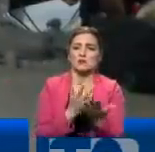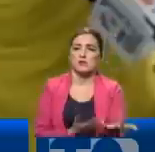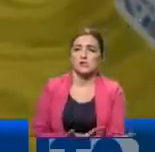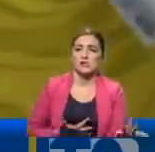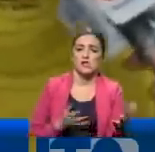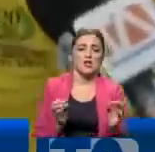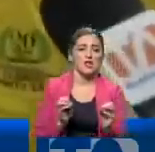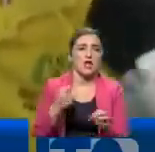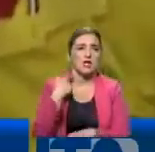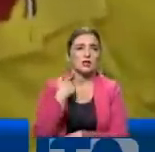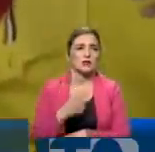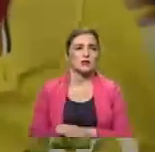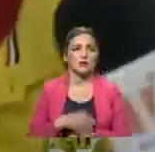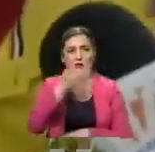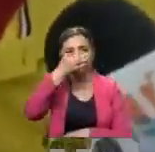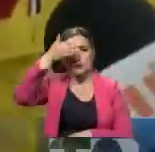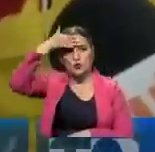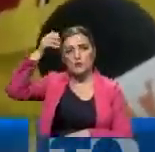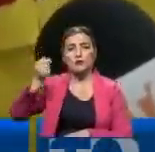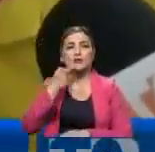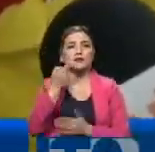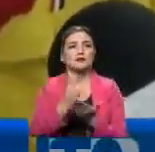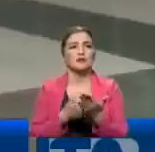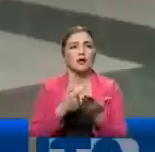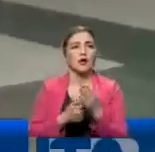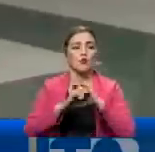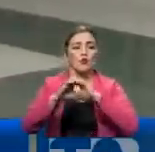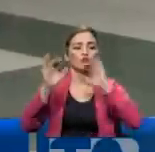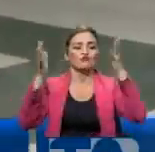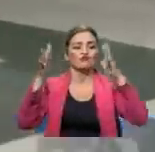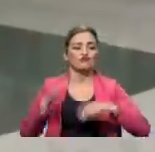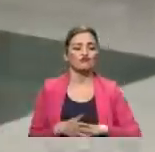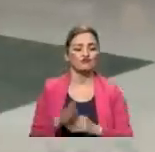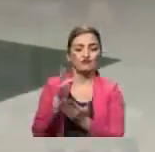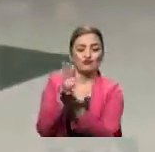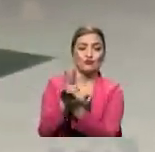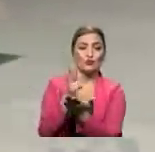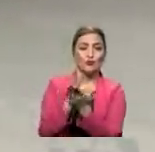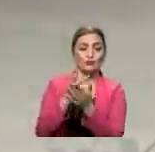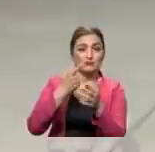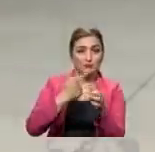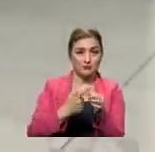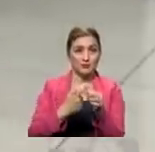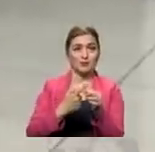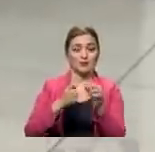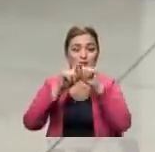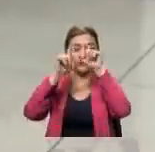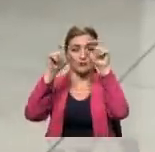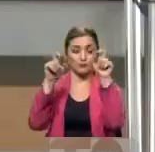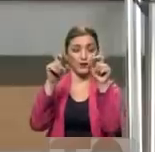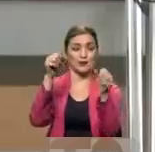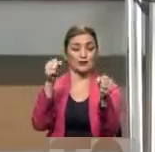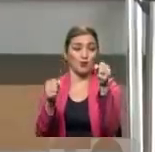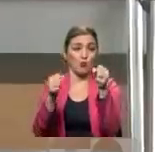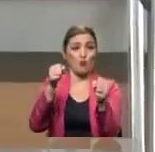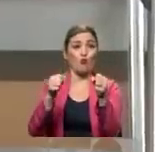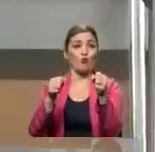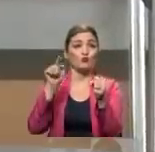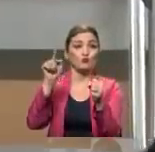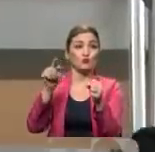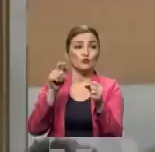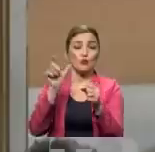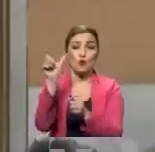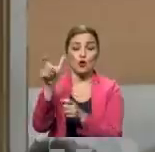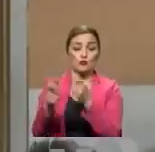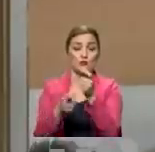terminales. Todo domingo. ¿Qué le dicen? No hay bus. En las terminales terrestres de Quito, las compañías de transporte no se encontraban